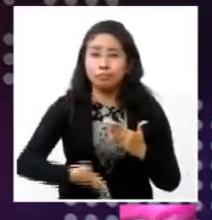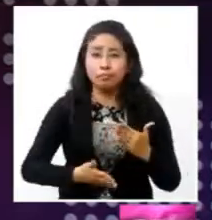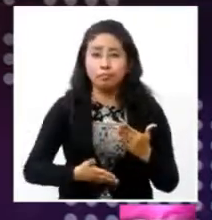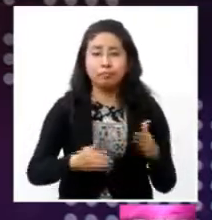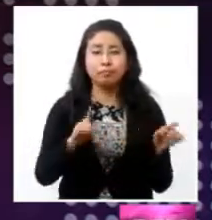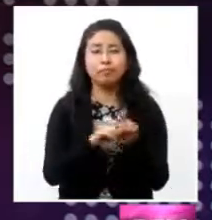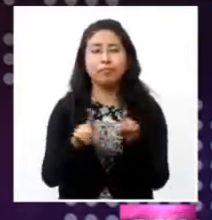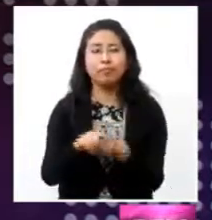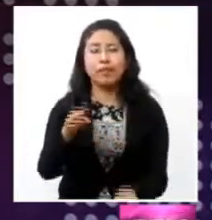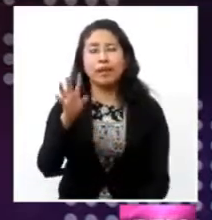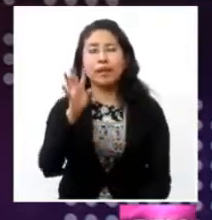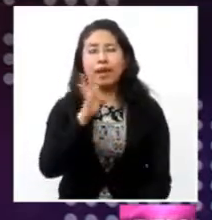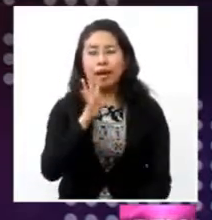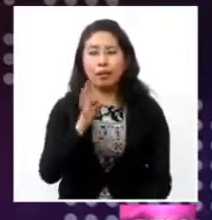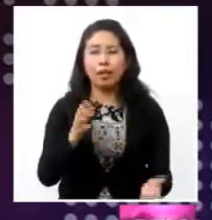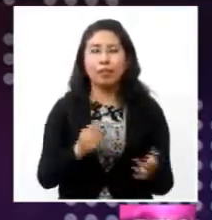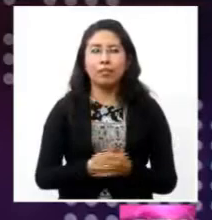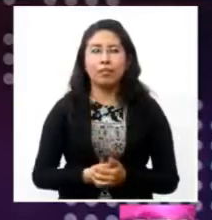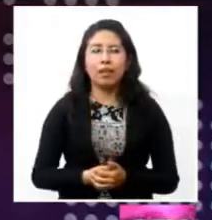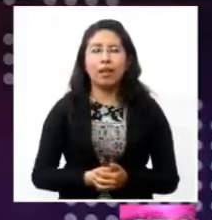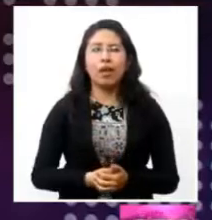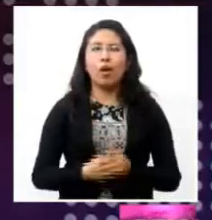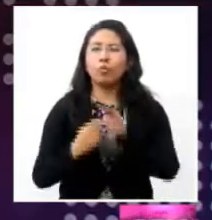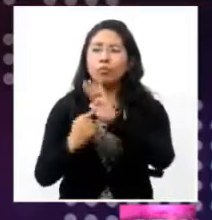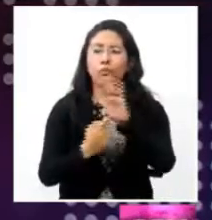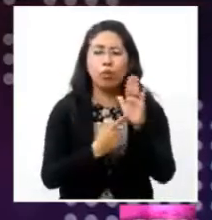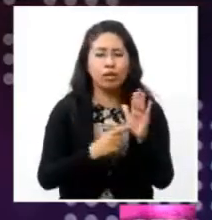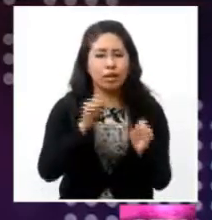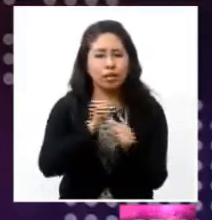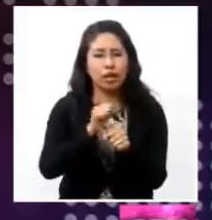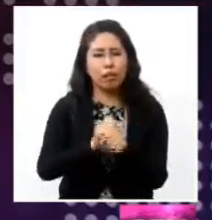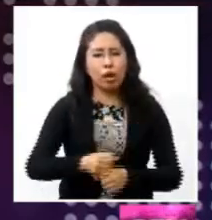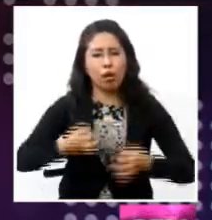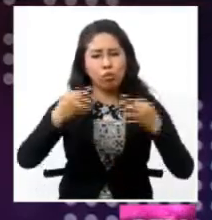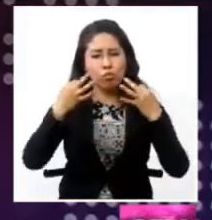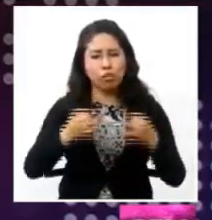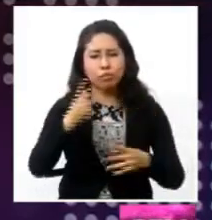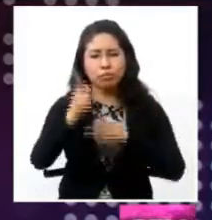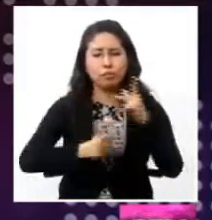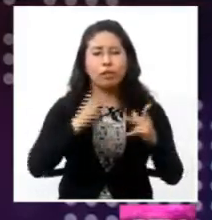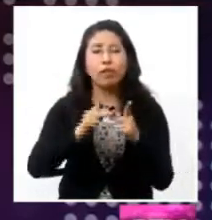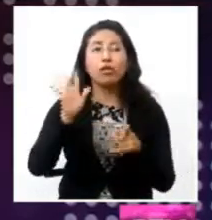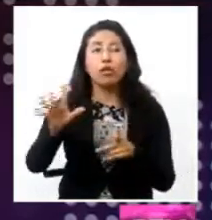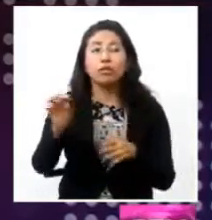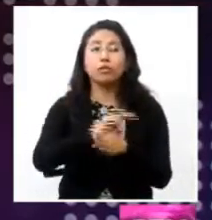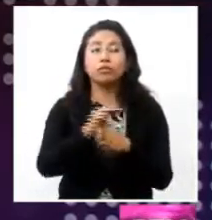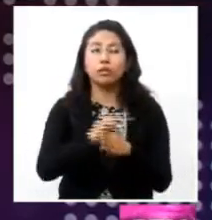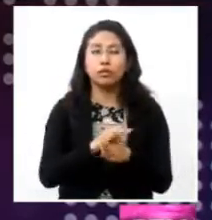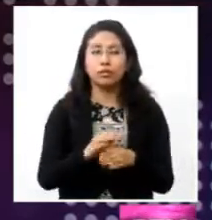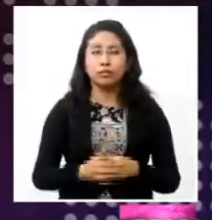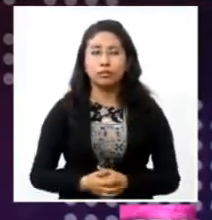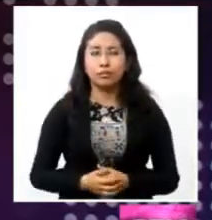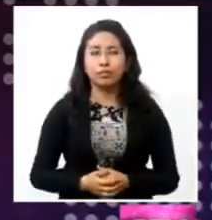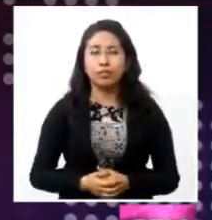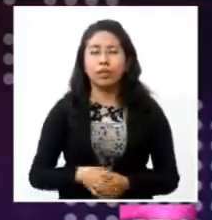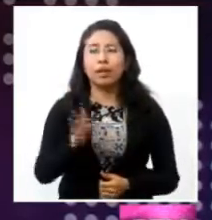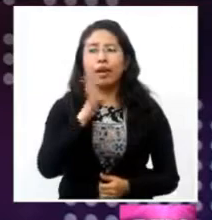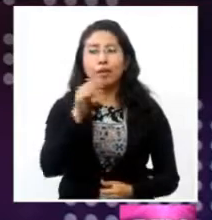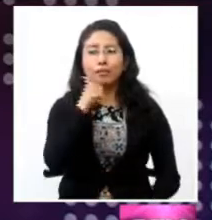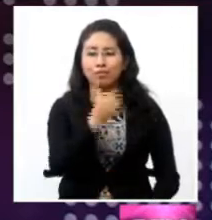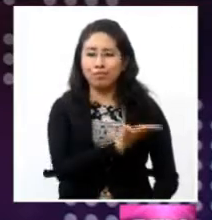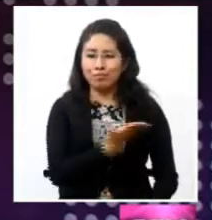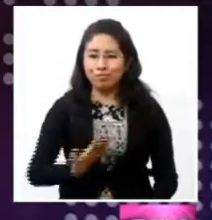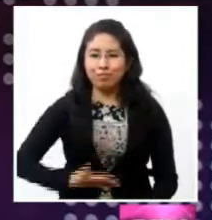supuesto, se ha despedido destacando el trabajo de su gabinete y la unidad de Bolivia. Ha hablado la